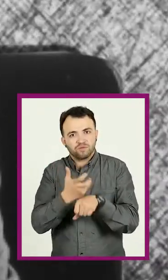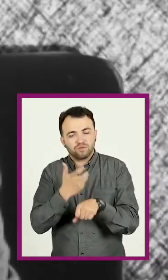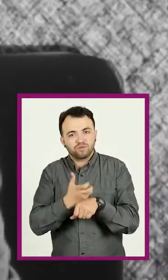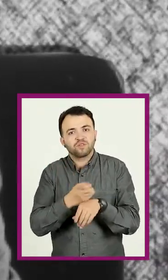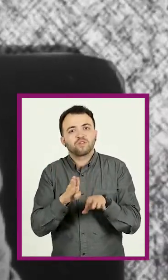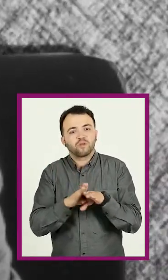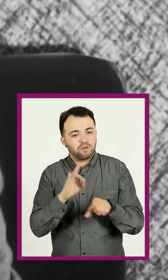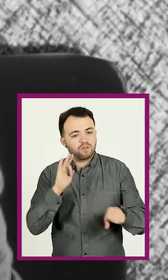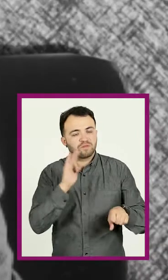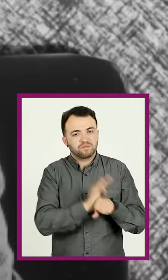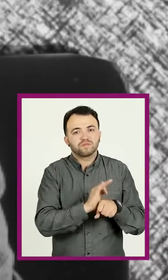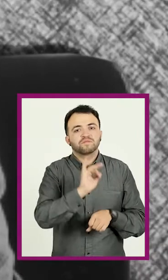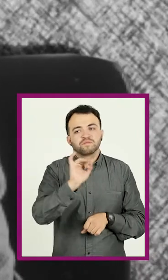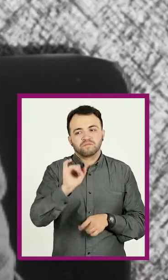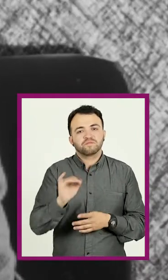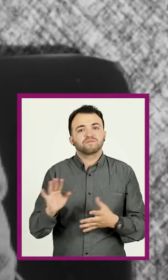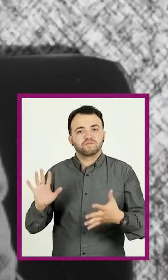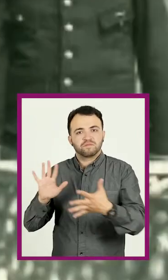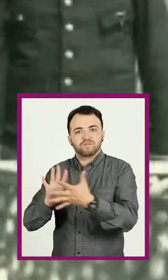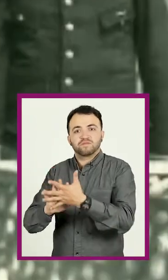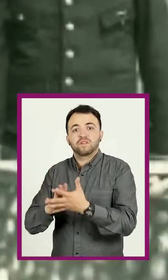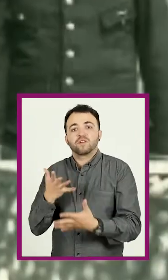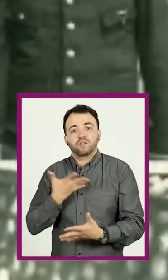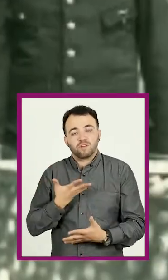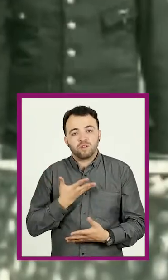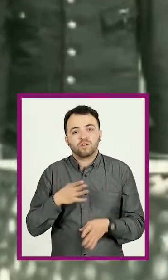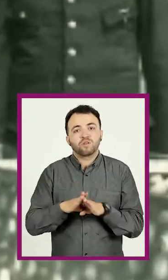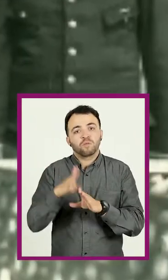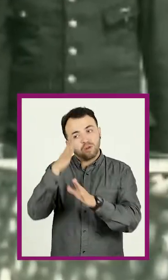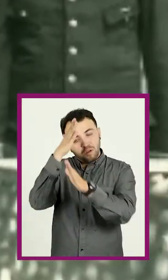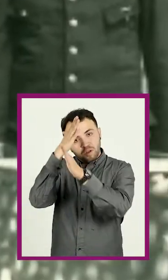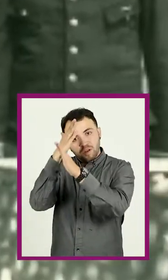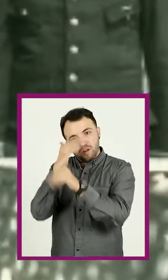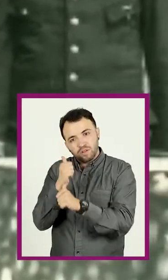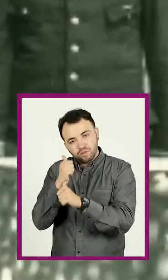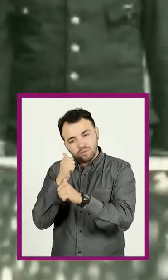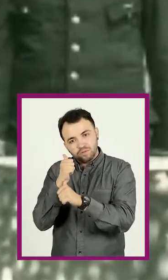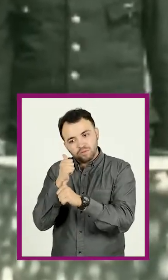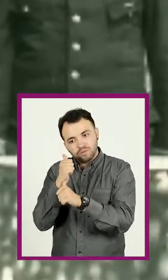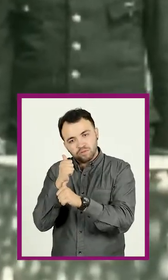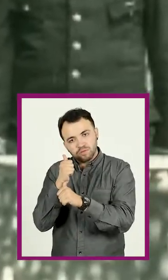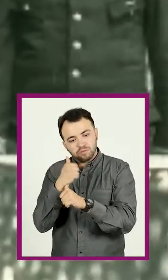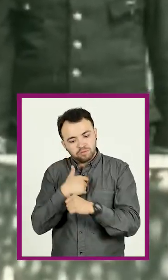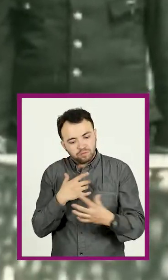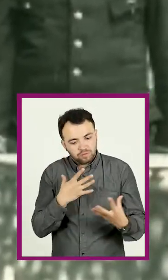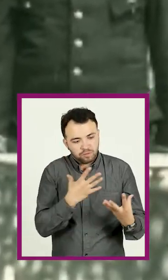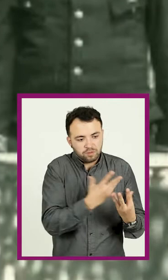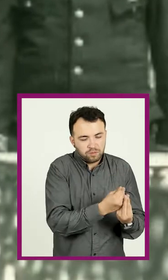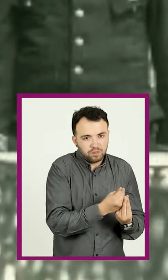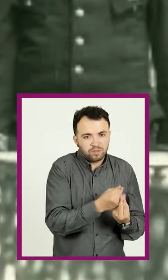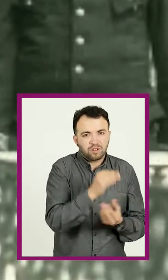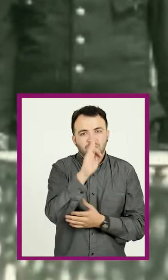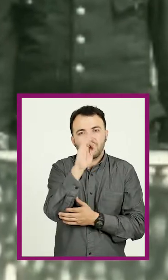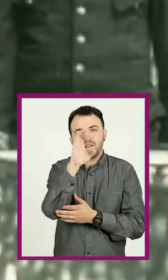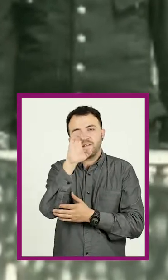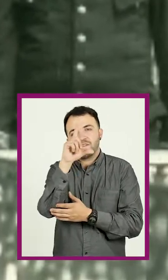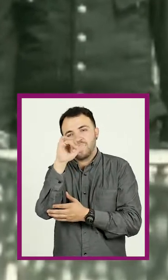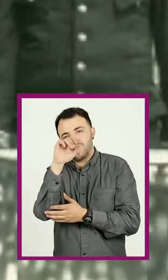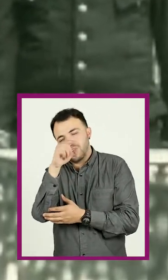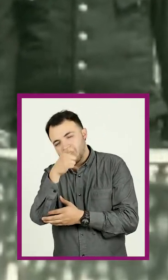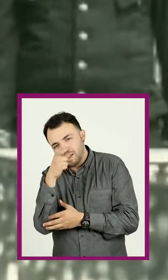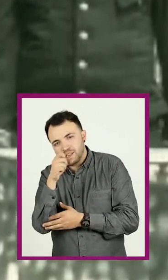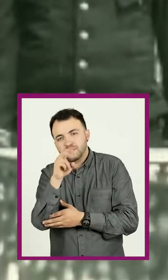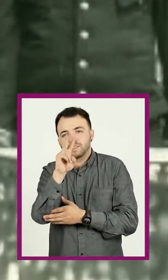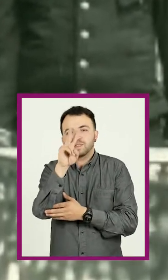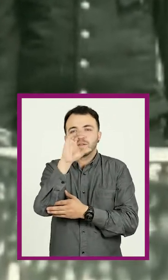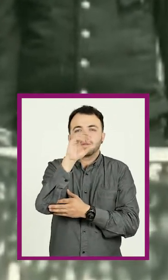Unidos, que estaban pues de común acuerdo con Félix Díaz, con Victoriano Huerta,